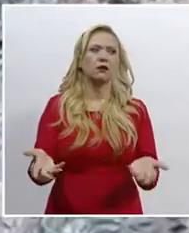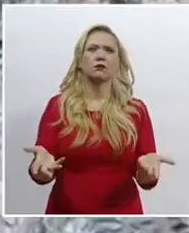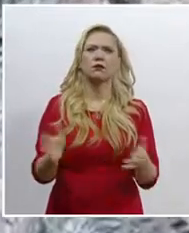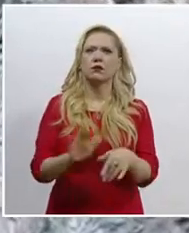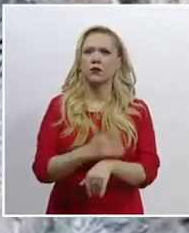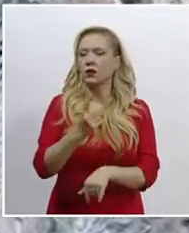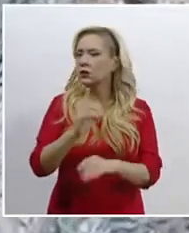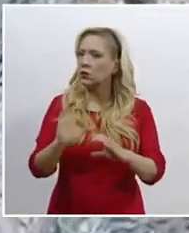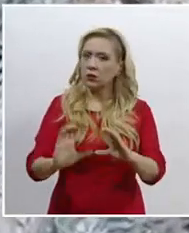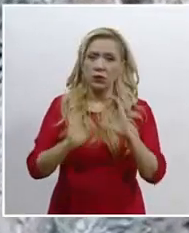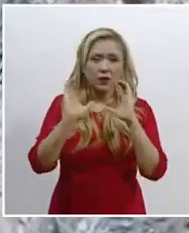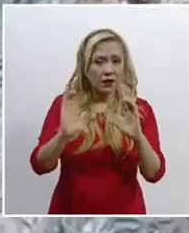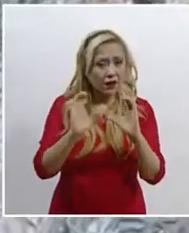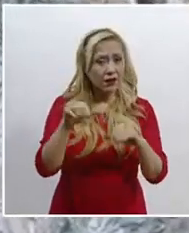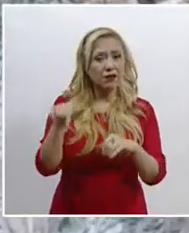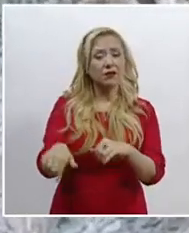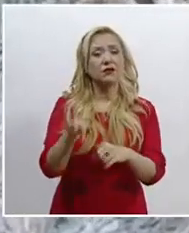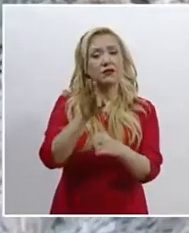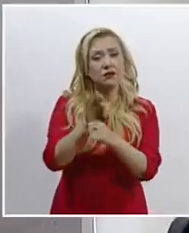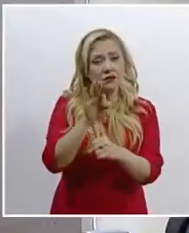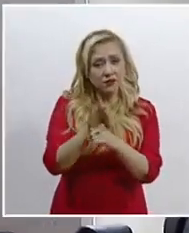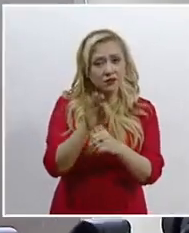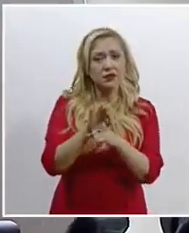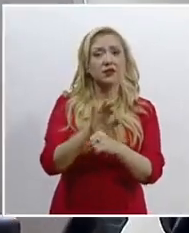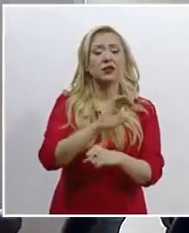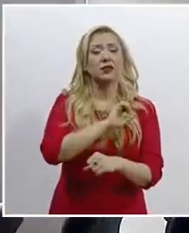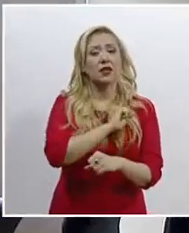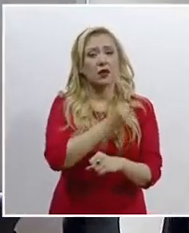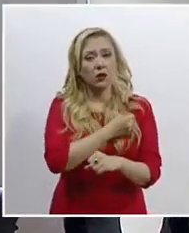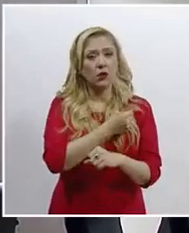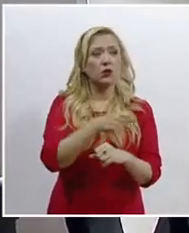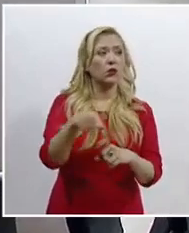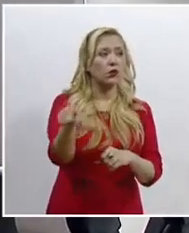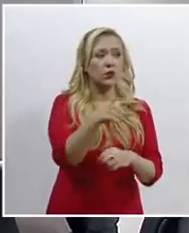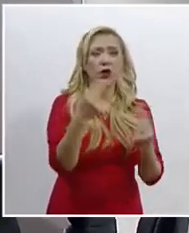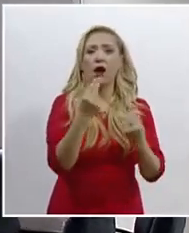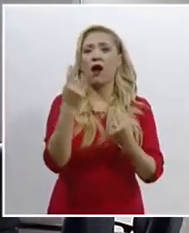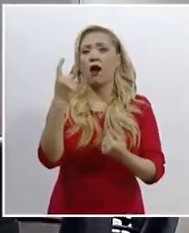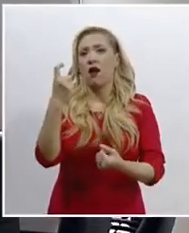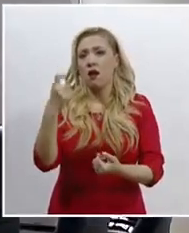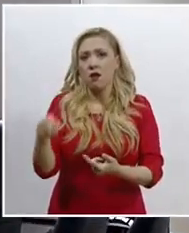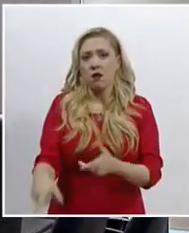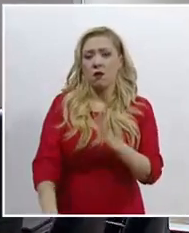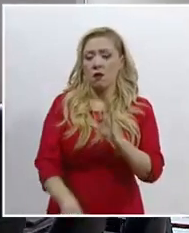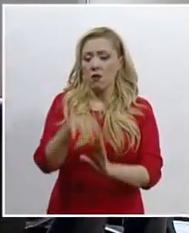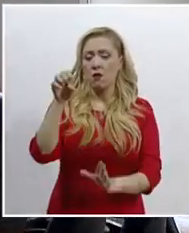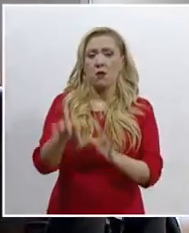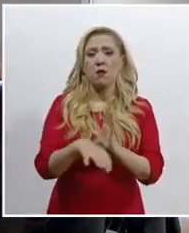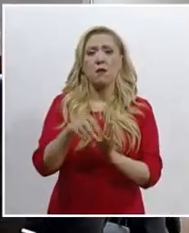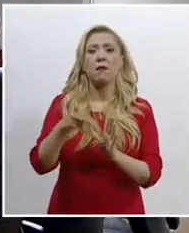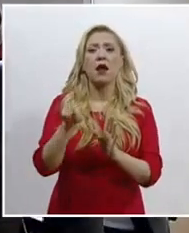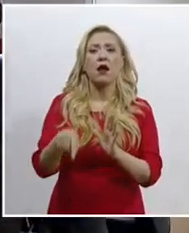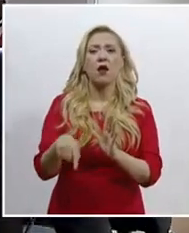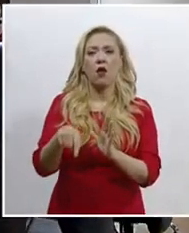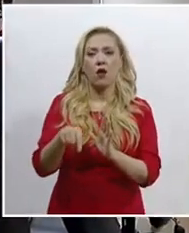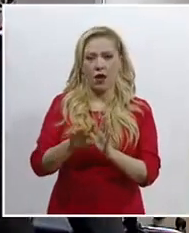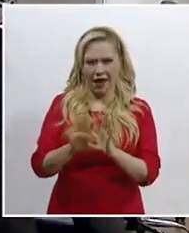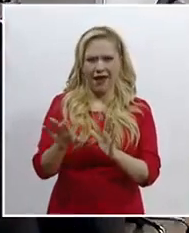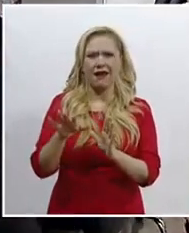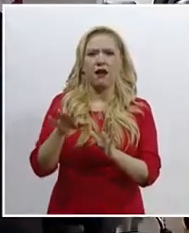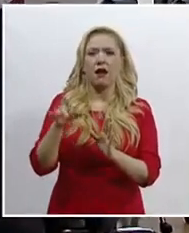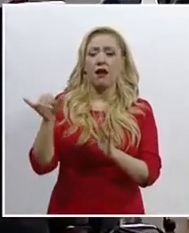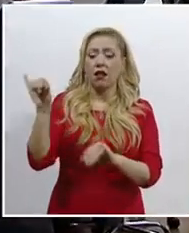debe salvaguardar la protección al ambiente y la salud de las comunidades. Esta presa de sustancias tóxicas se encuentra a